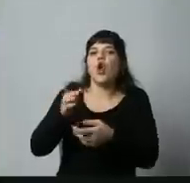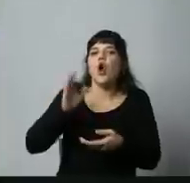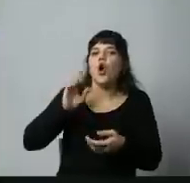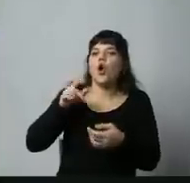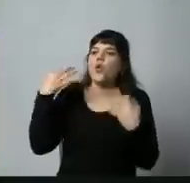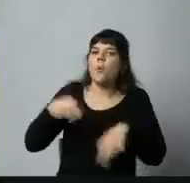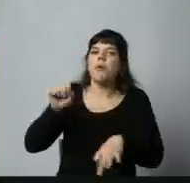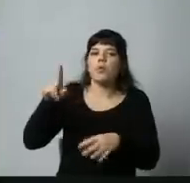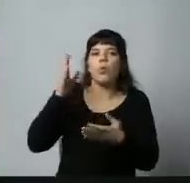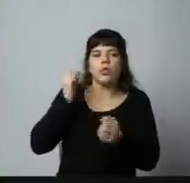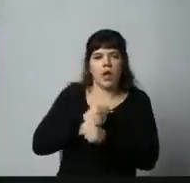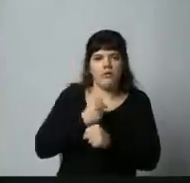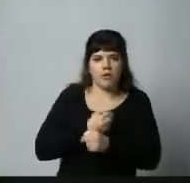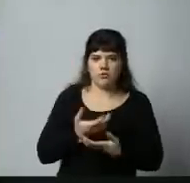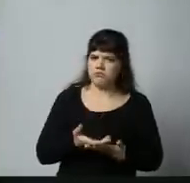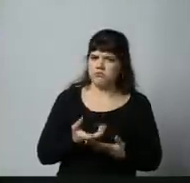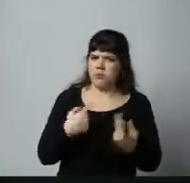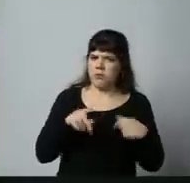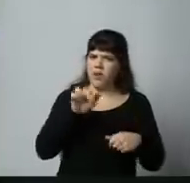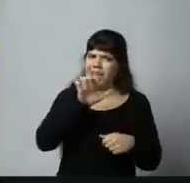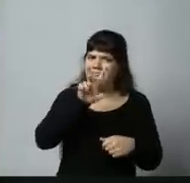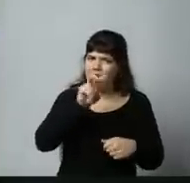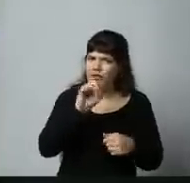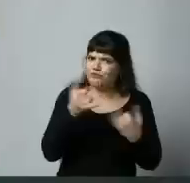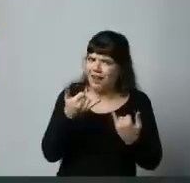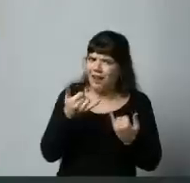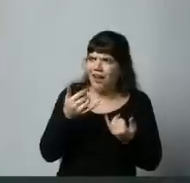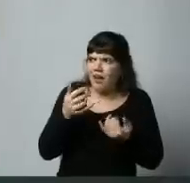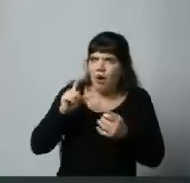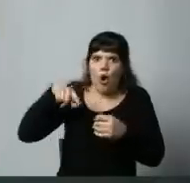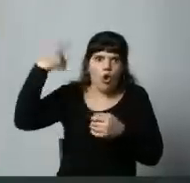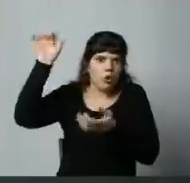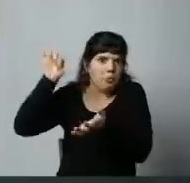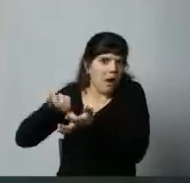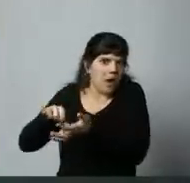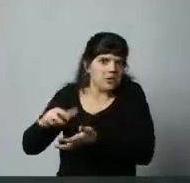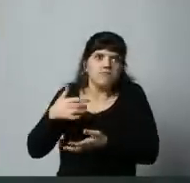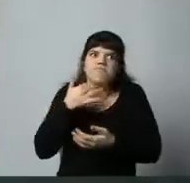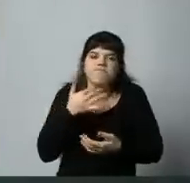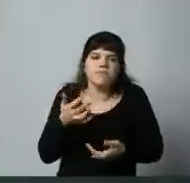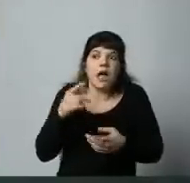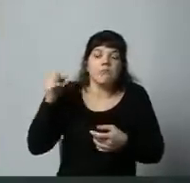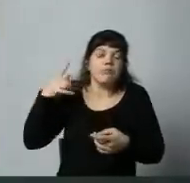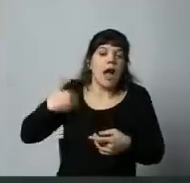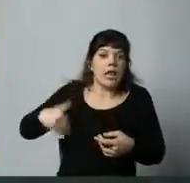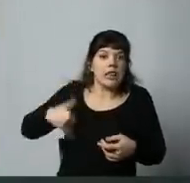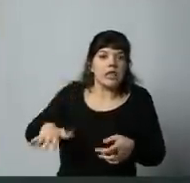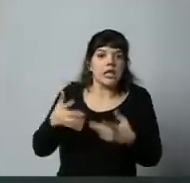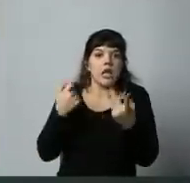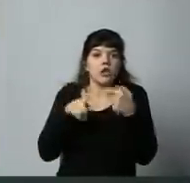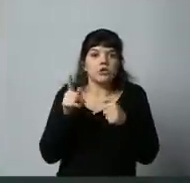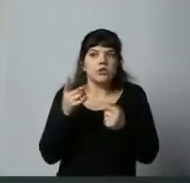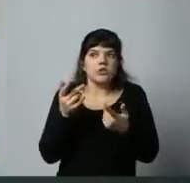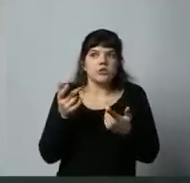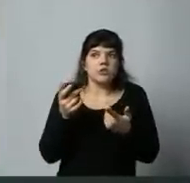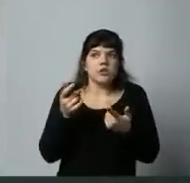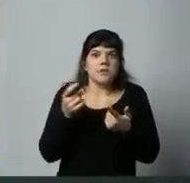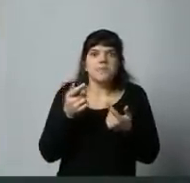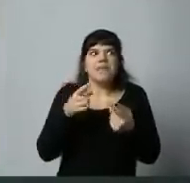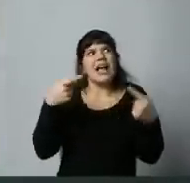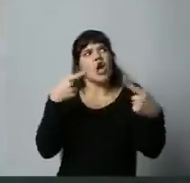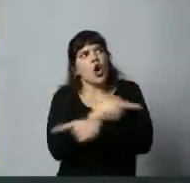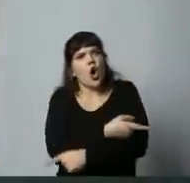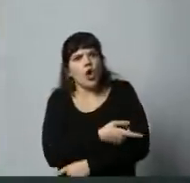deberes estamos hablando de que Evo Morales ya está proscrito exiliado en Argentina y ahora se va contra el partido